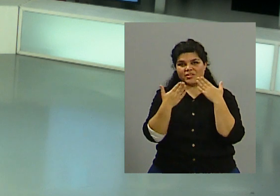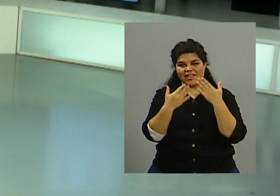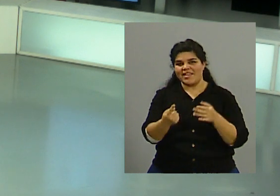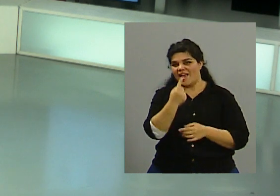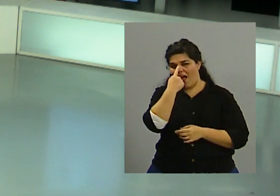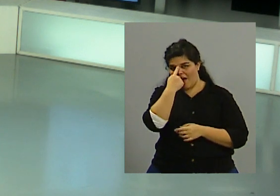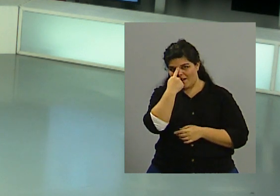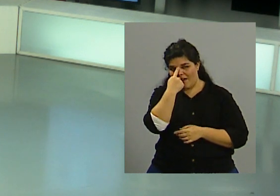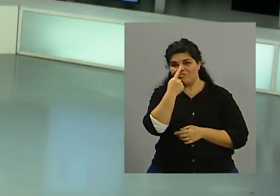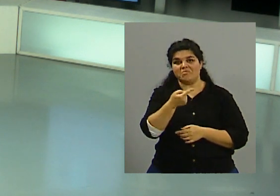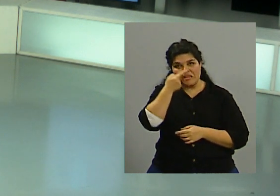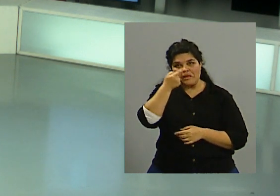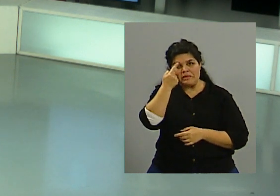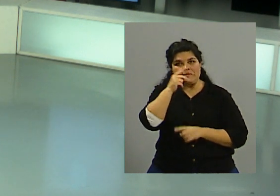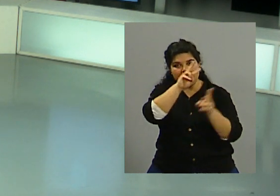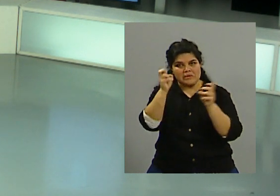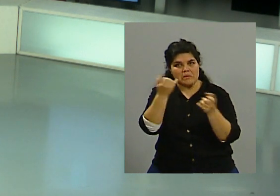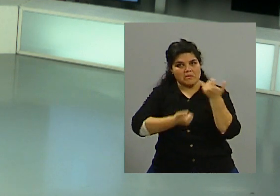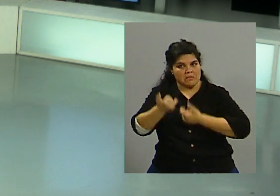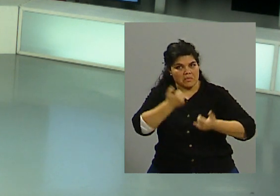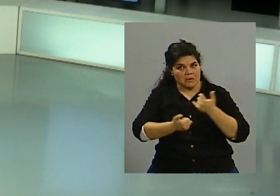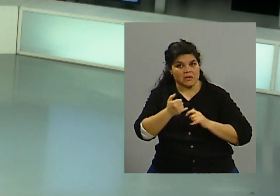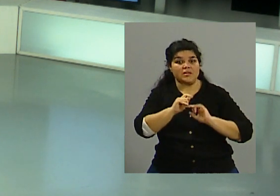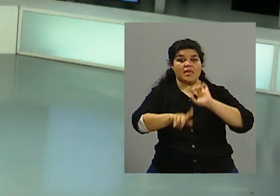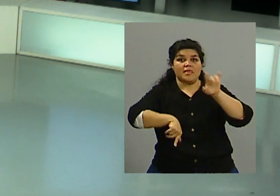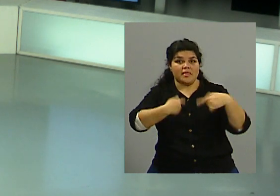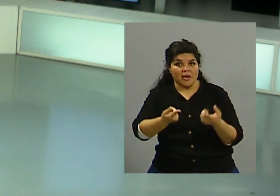Sisti por este interesante tema y después